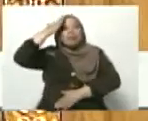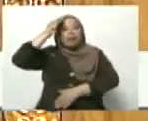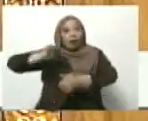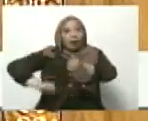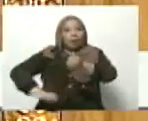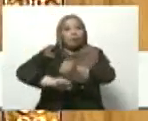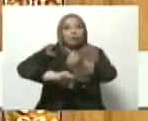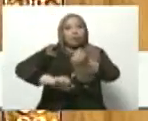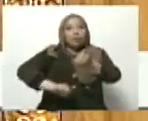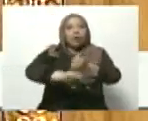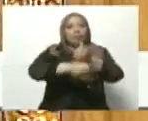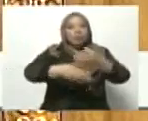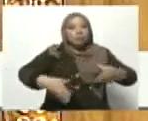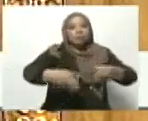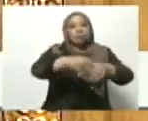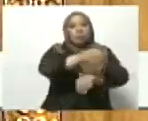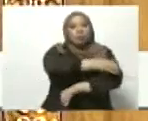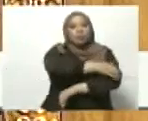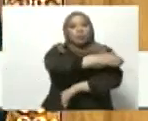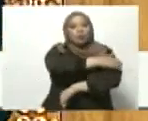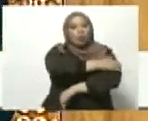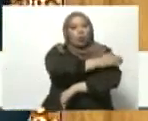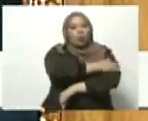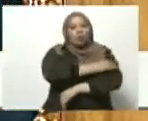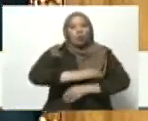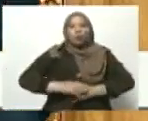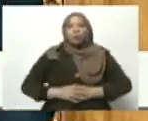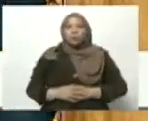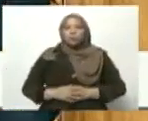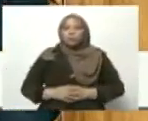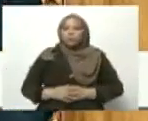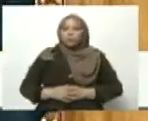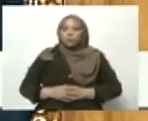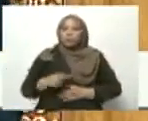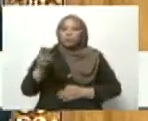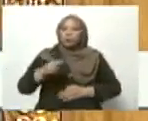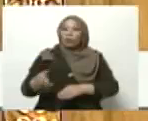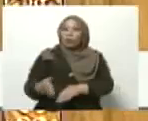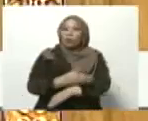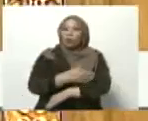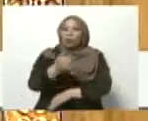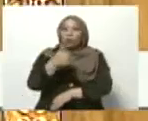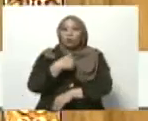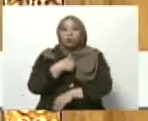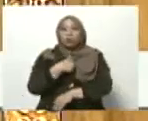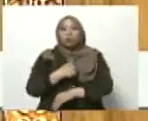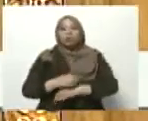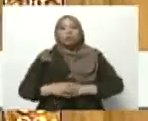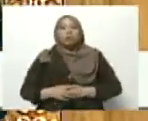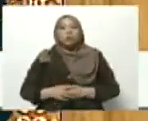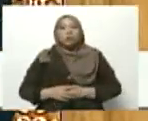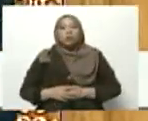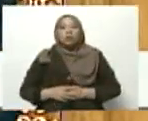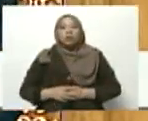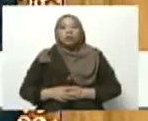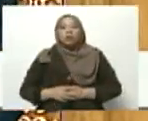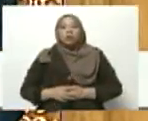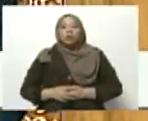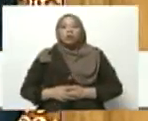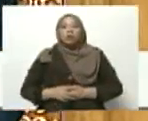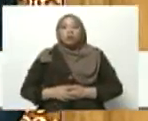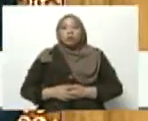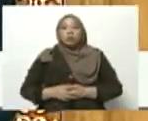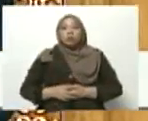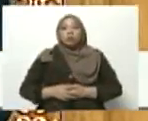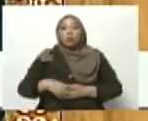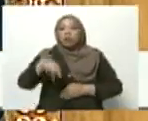apoyaron. Eso no era yo como un loquito solo con dos gatos. Nunca fue así. Yo tenía el apoyo de todos ellos. Y el